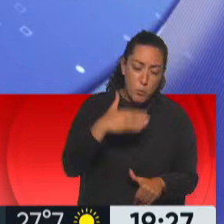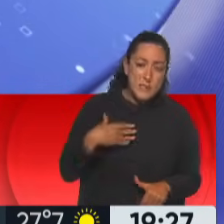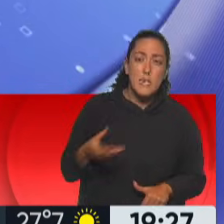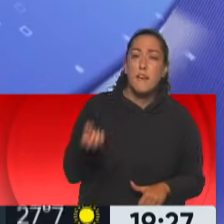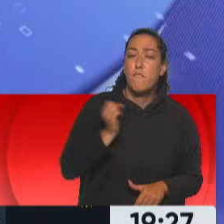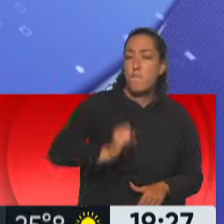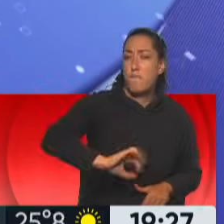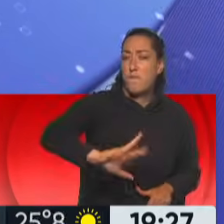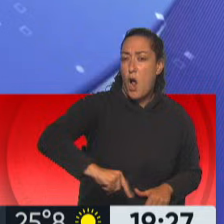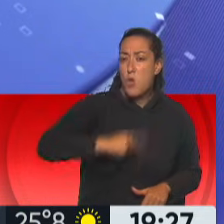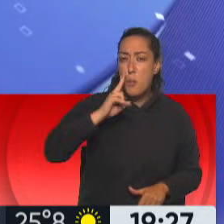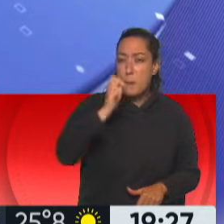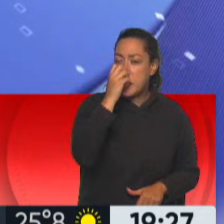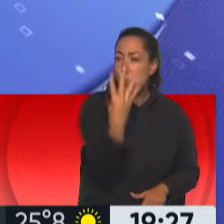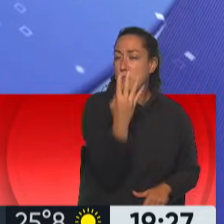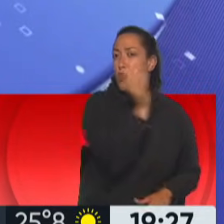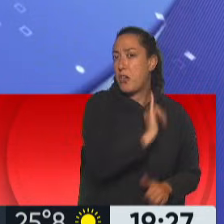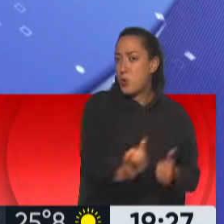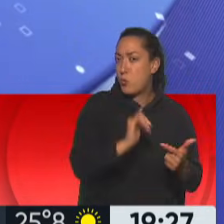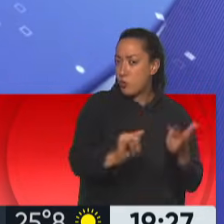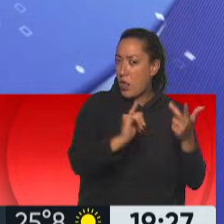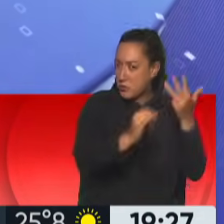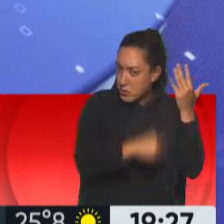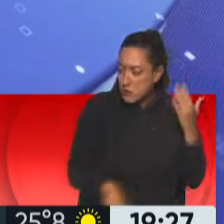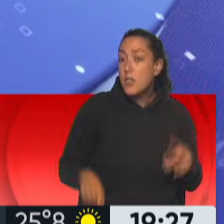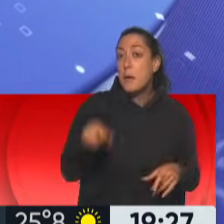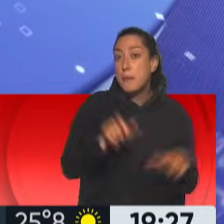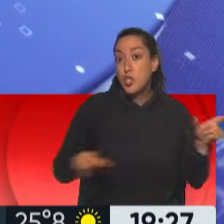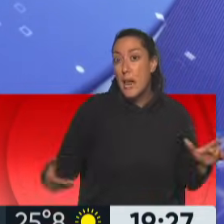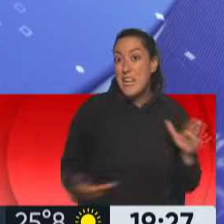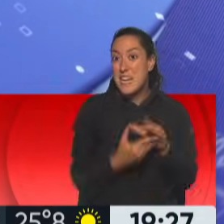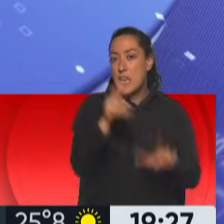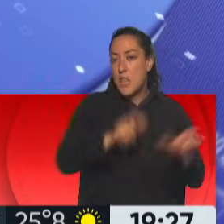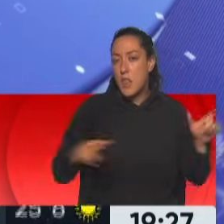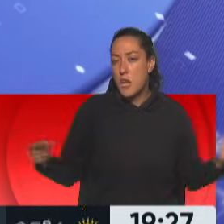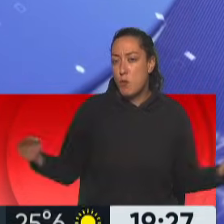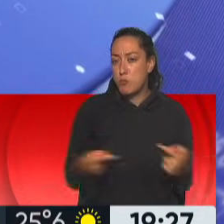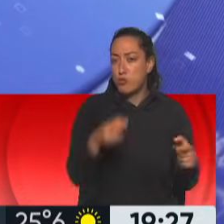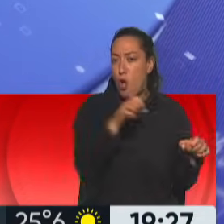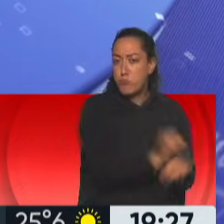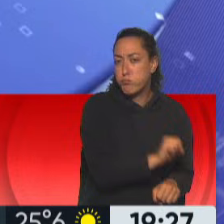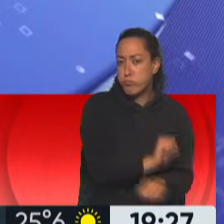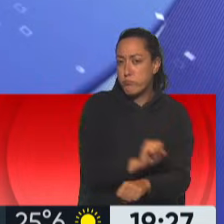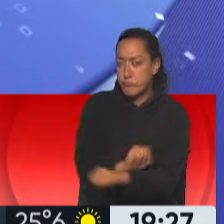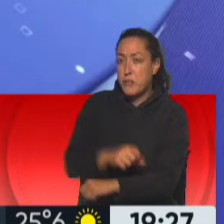julio del 2024, hay por un lado presos políticos, dirigentes políticos de la oposición, que hemos visto esos